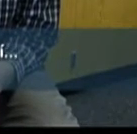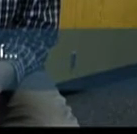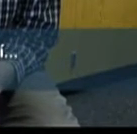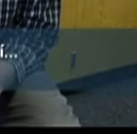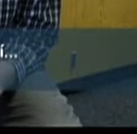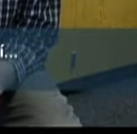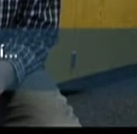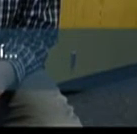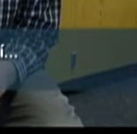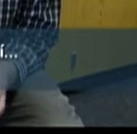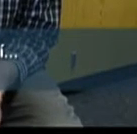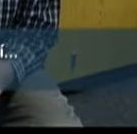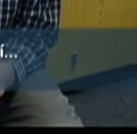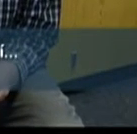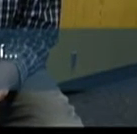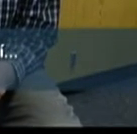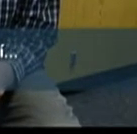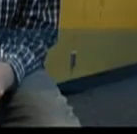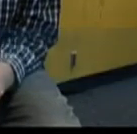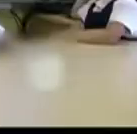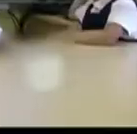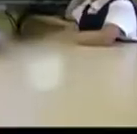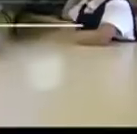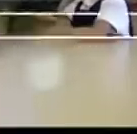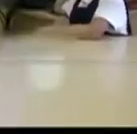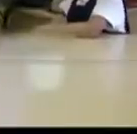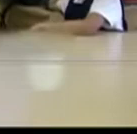willing, and give your best.